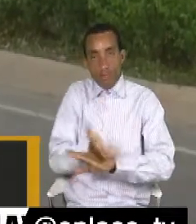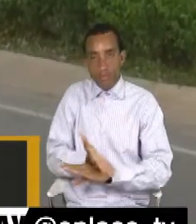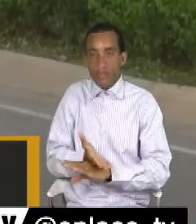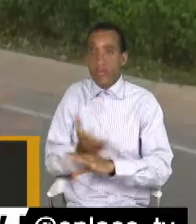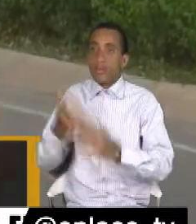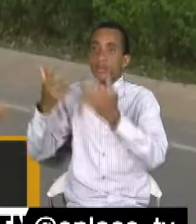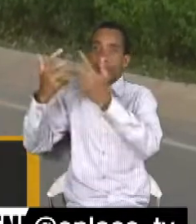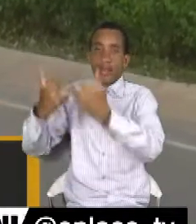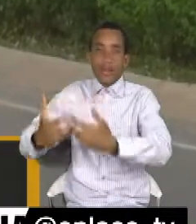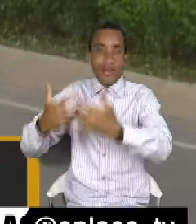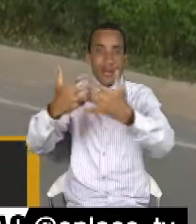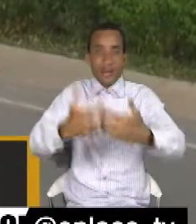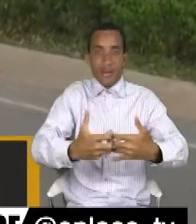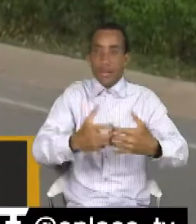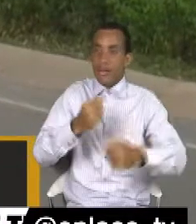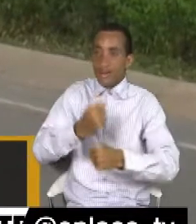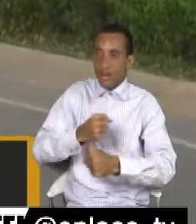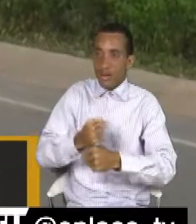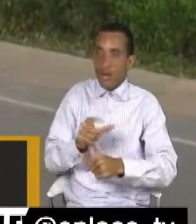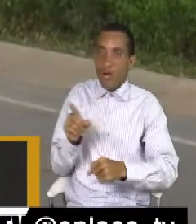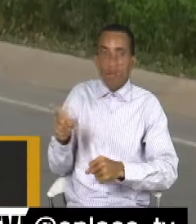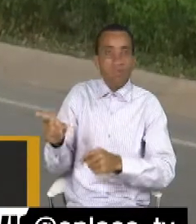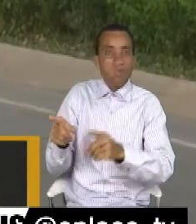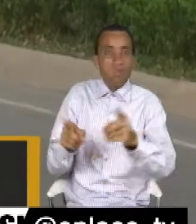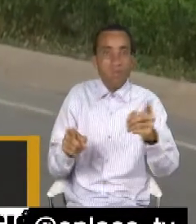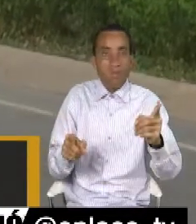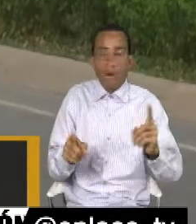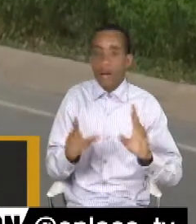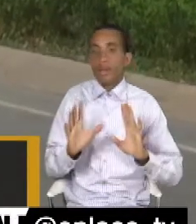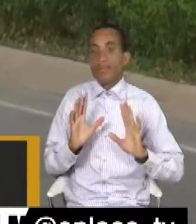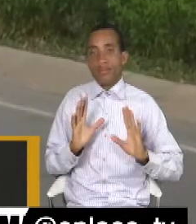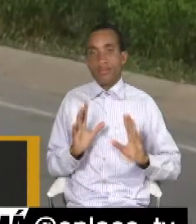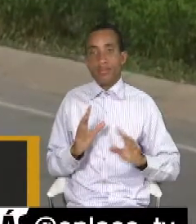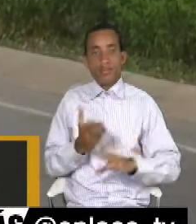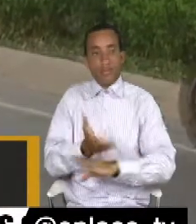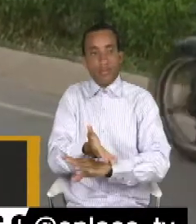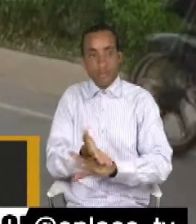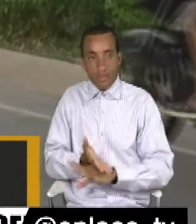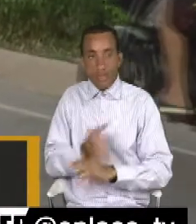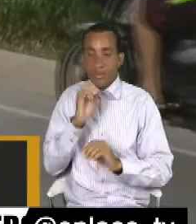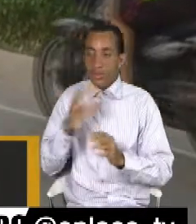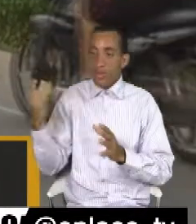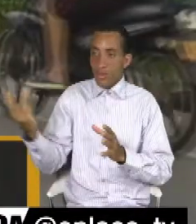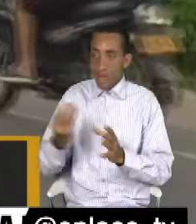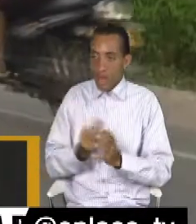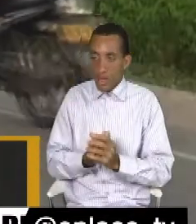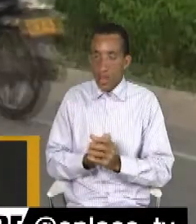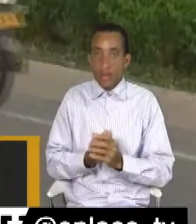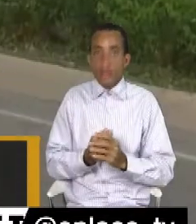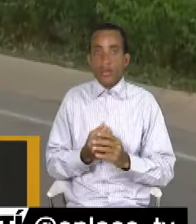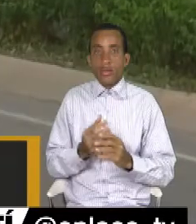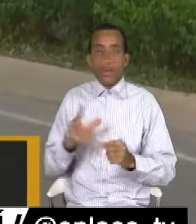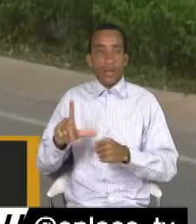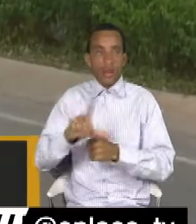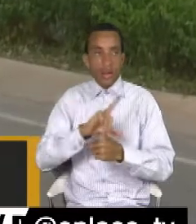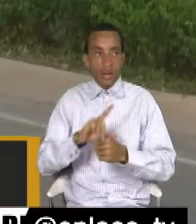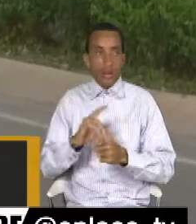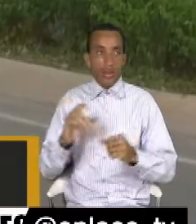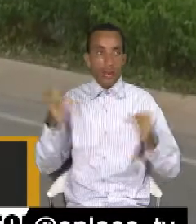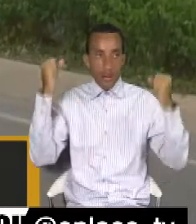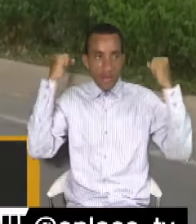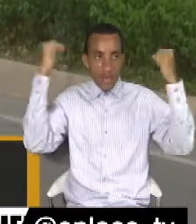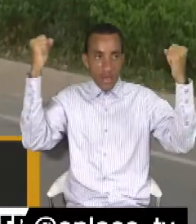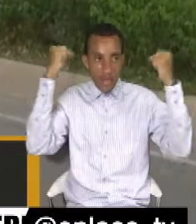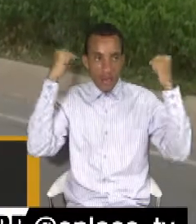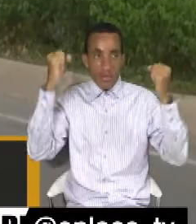encuentran laborando aquí en estas veredas para que incluya la mano de obra local. Esa es la protesta que vienen adelantando